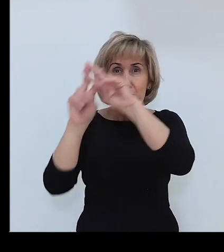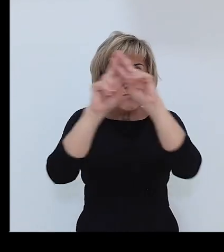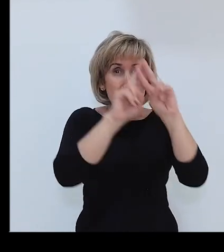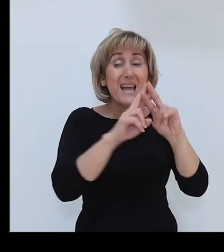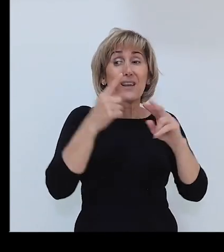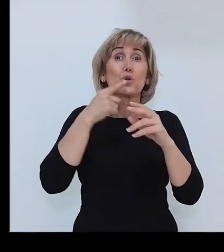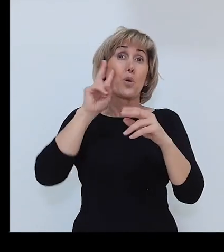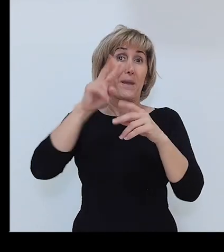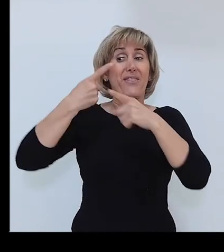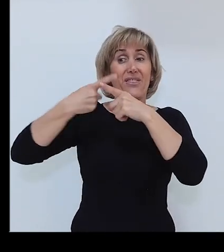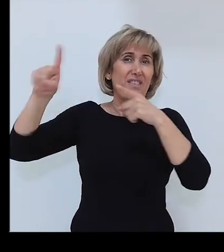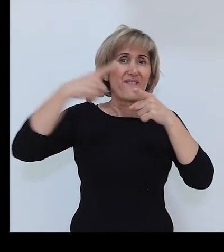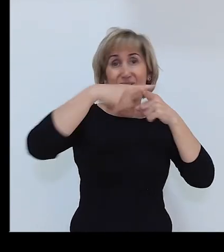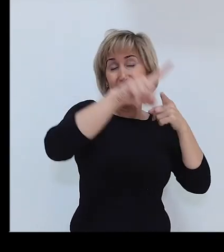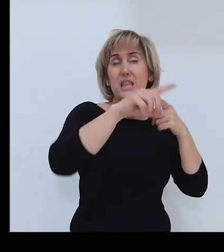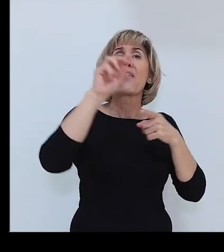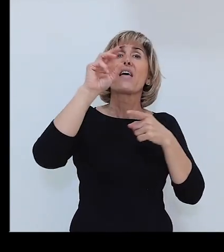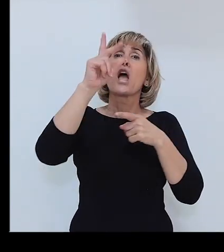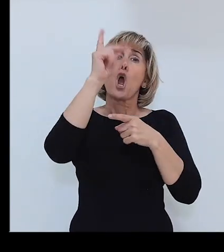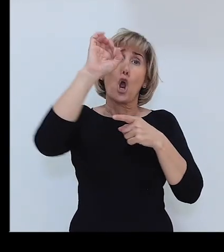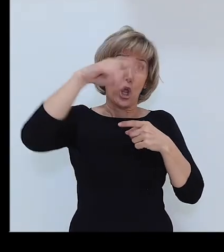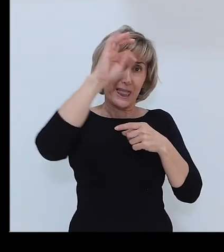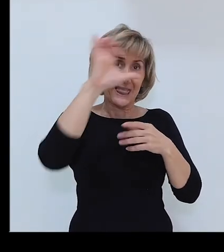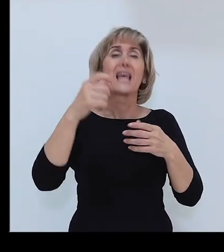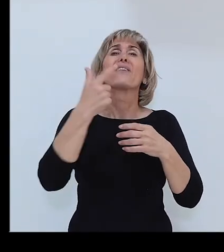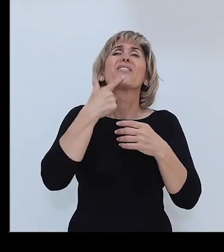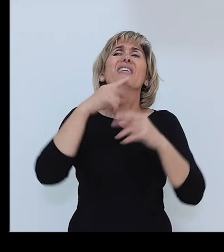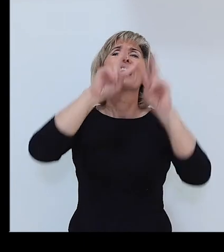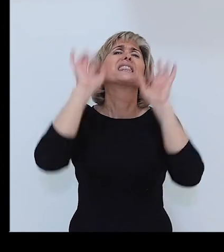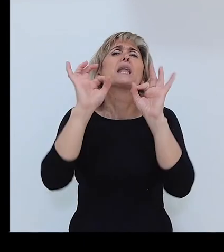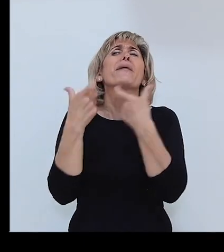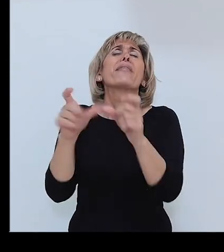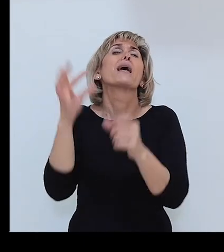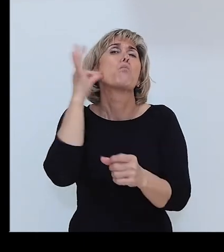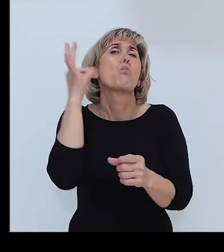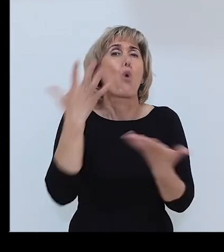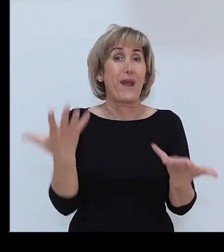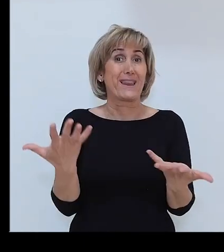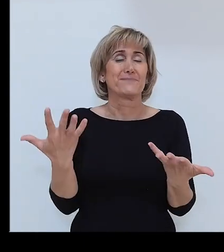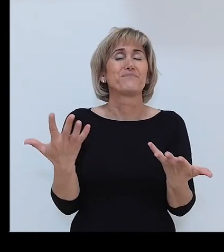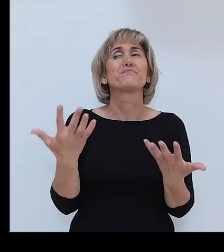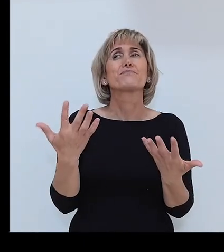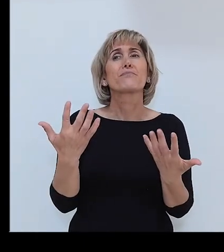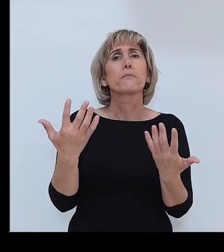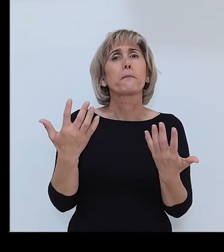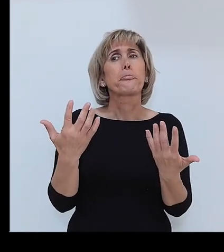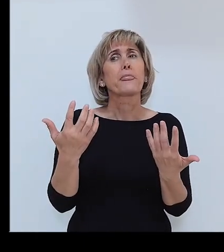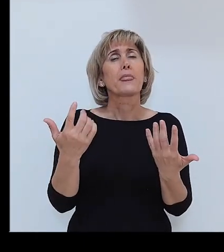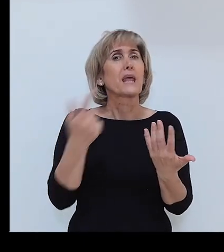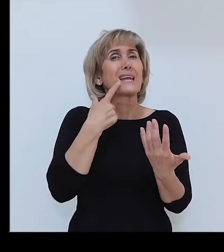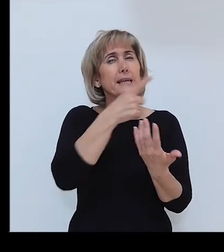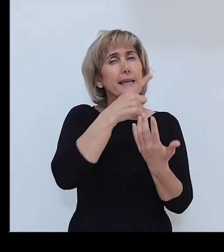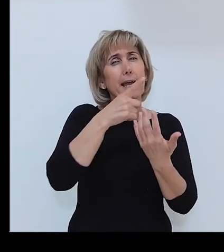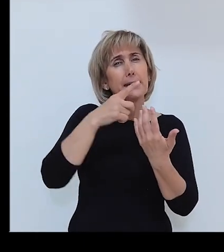las mismas estructuras. Y claro, una cosa en la que la diferencia completamente de Comte es el tema de las